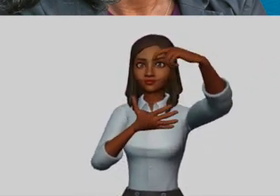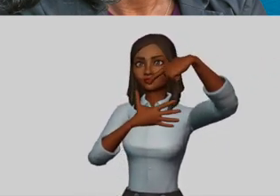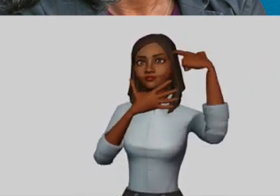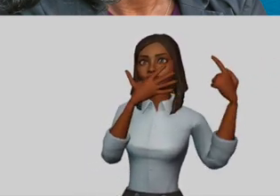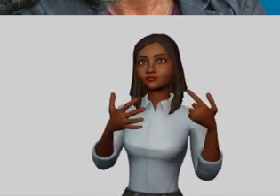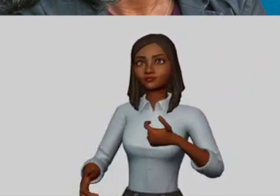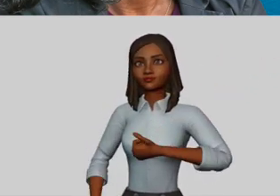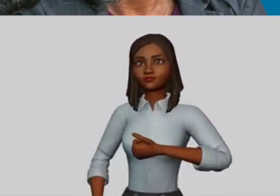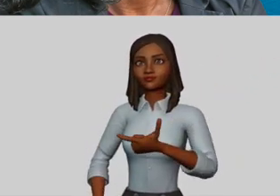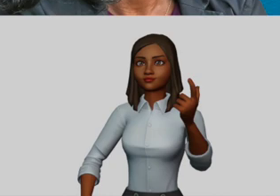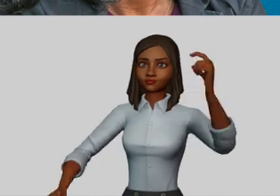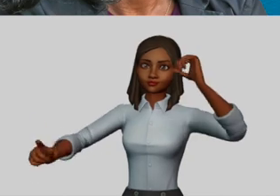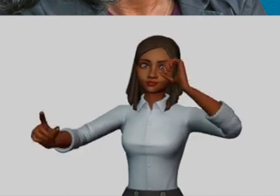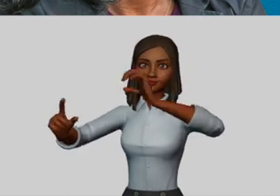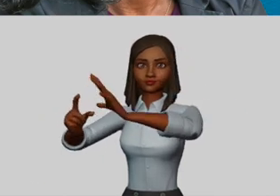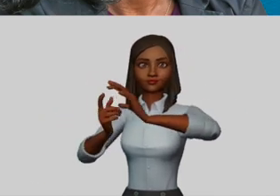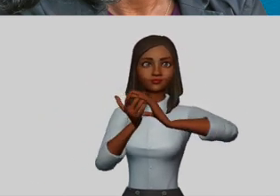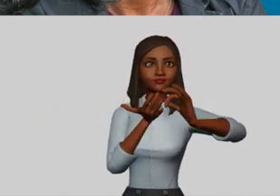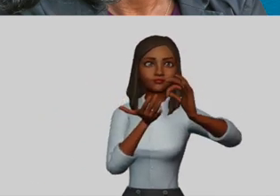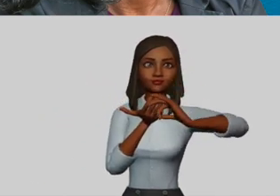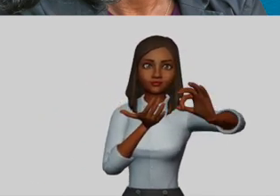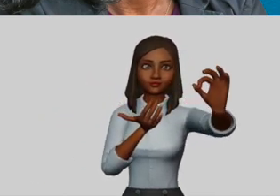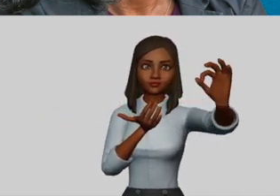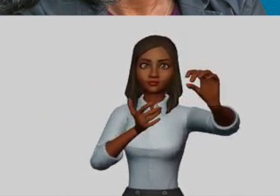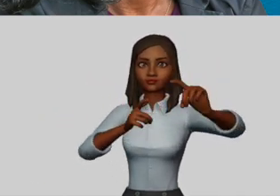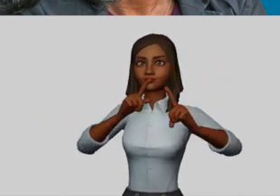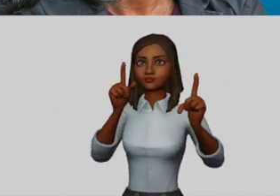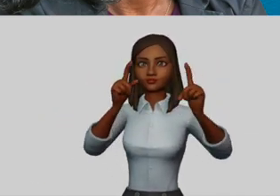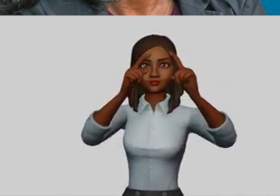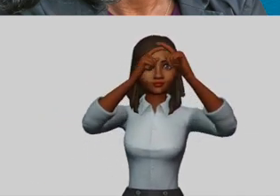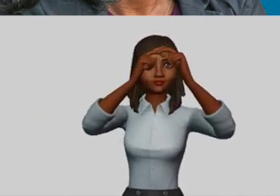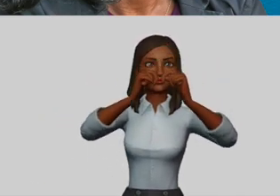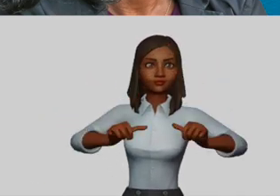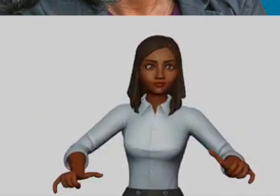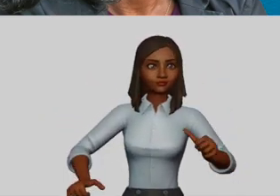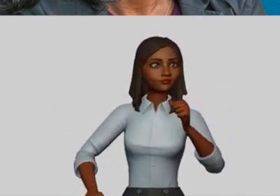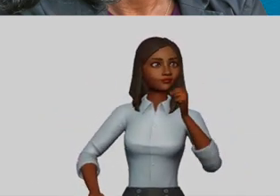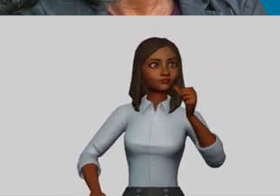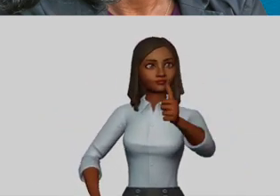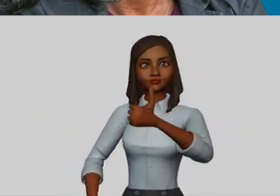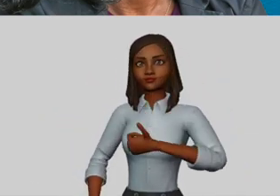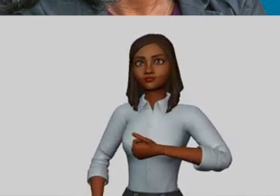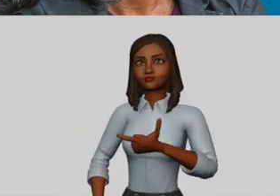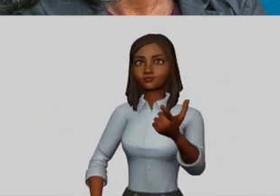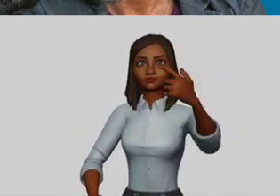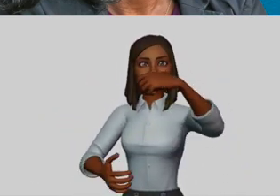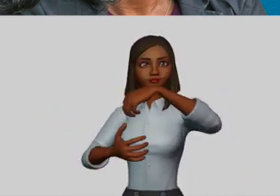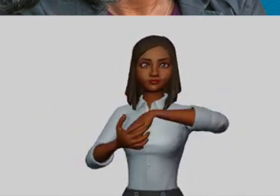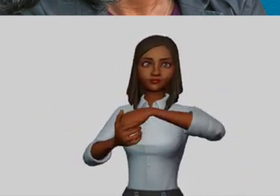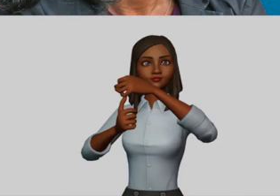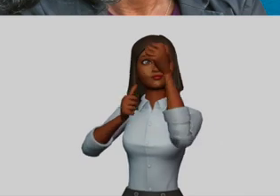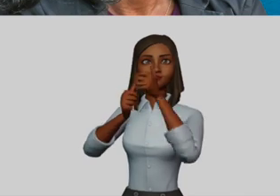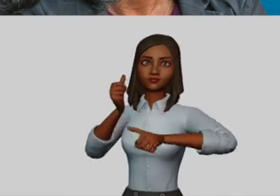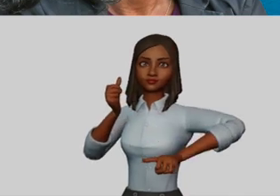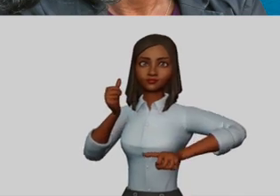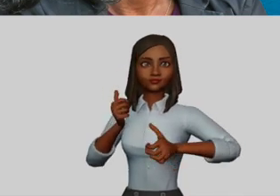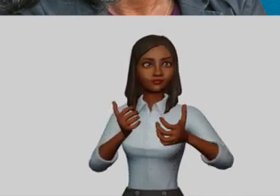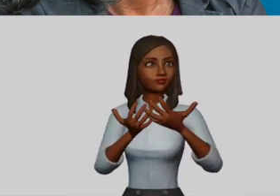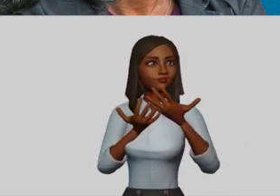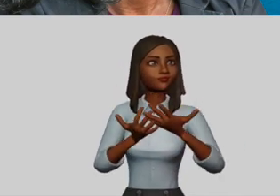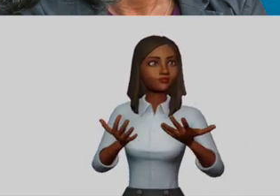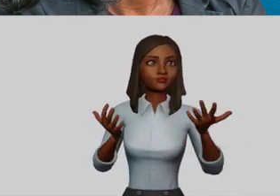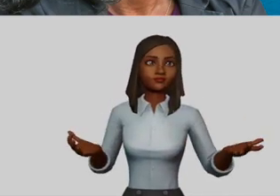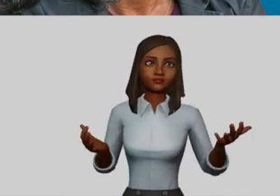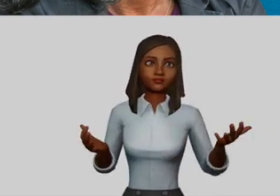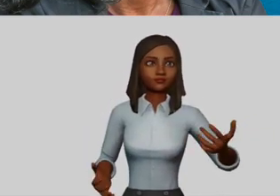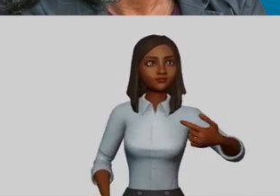conocimiento lingüístico de lenguaje de señas americano, porque tú no, de otra manera no vamos a